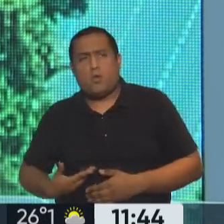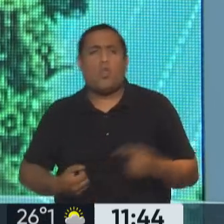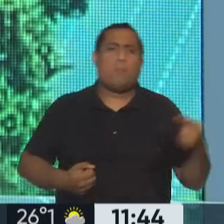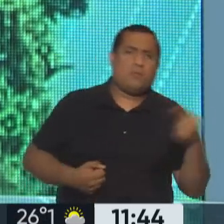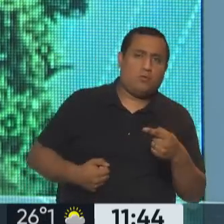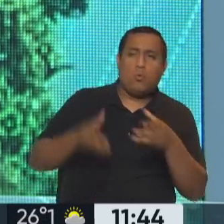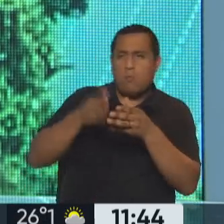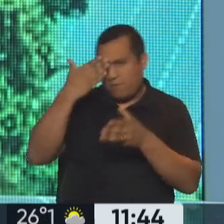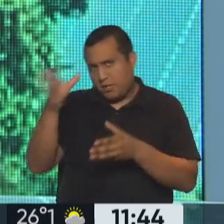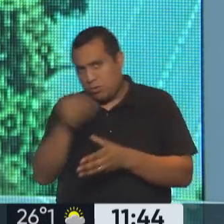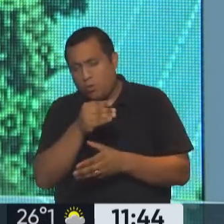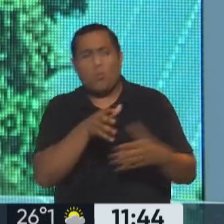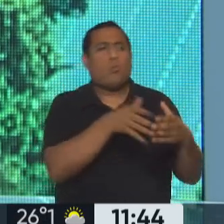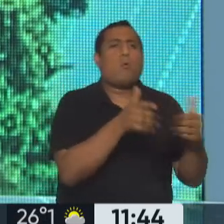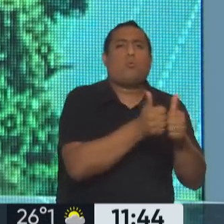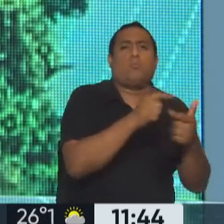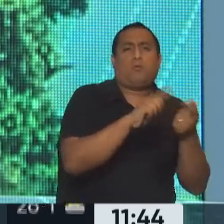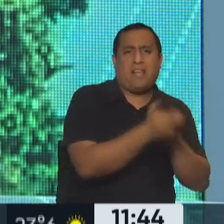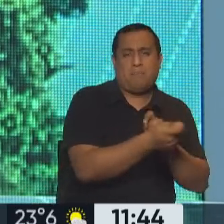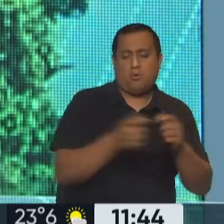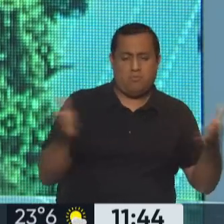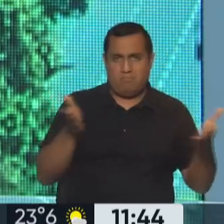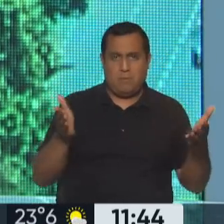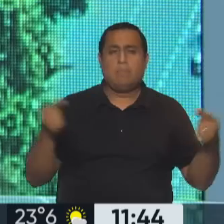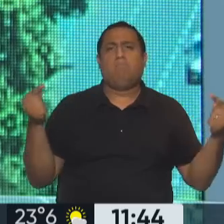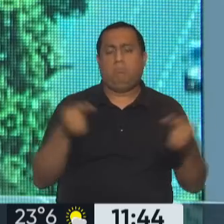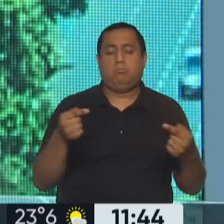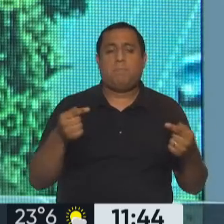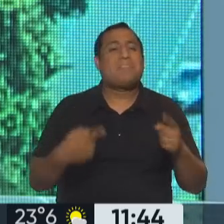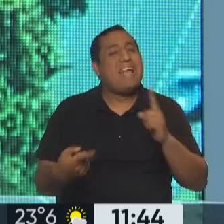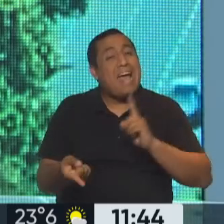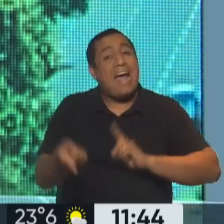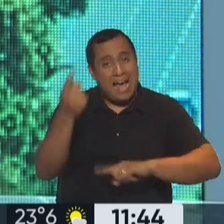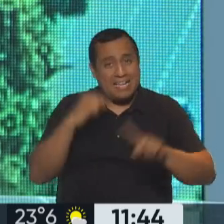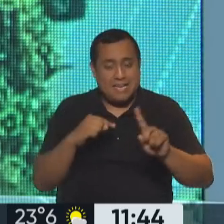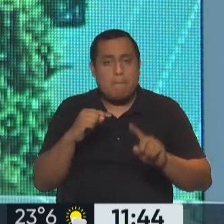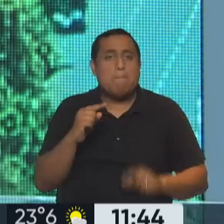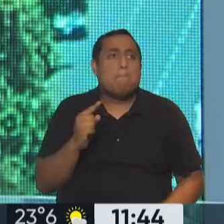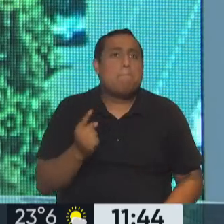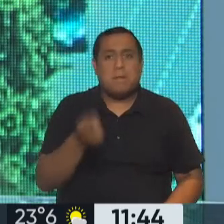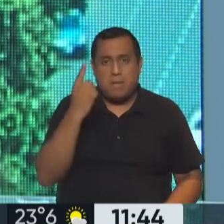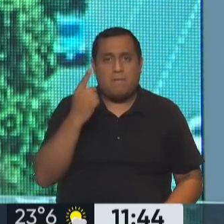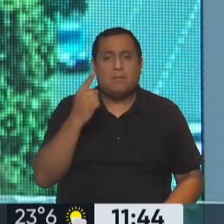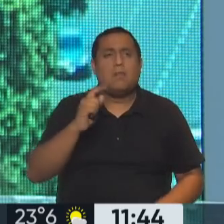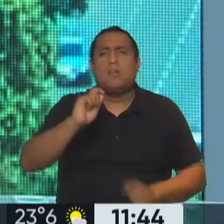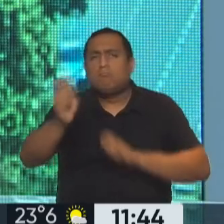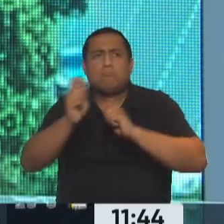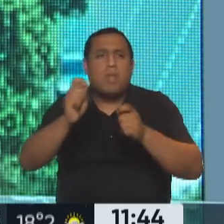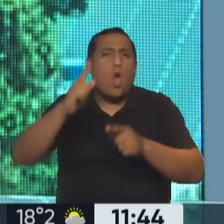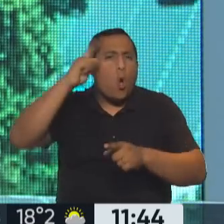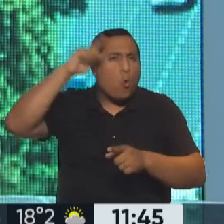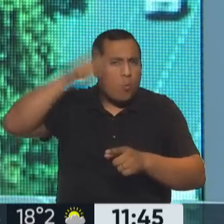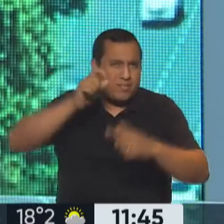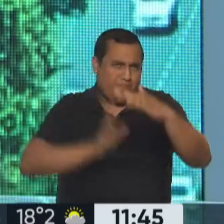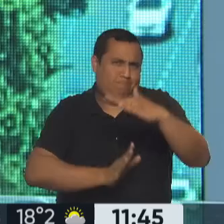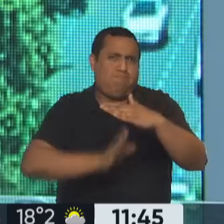el Frente de Todos y Juntos por el Cambio, porque ayer finalmente, por primera vez, las designaciones de quienes van a representar a la Cámara